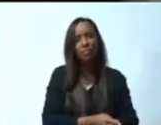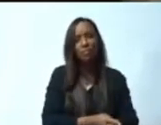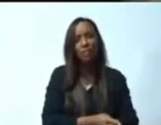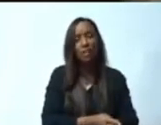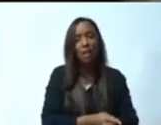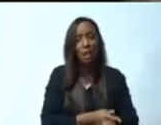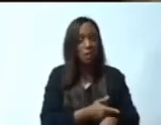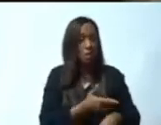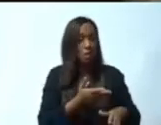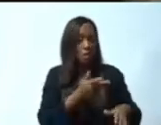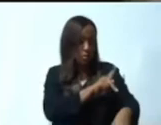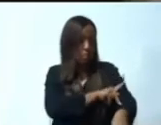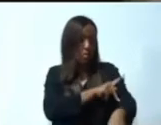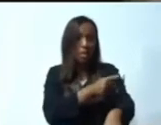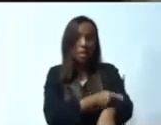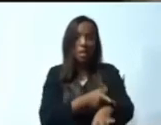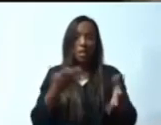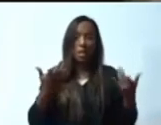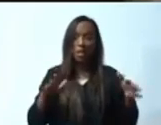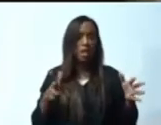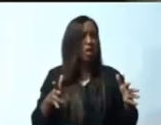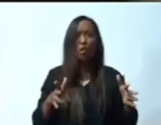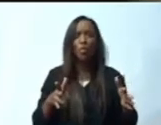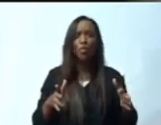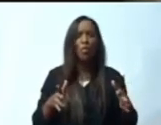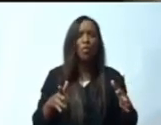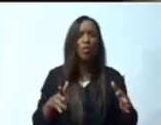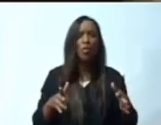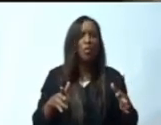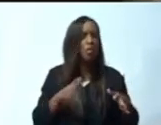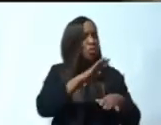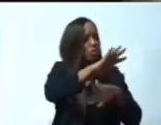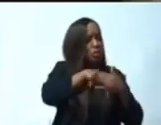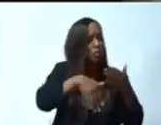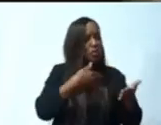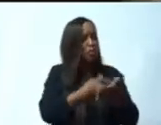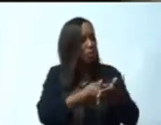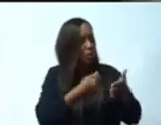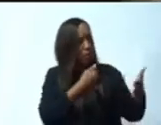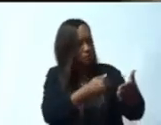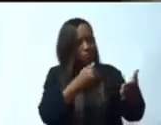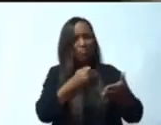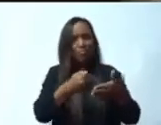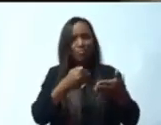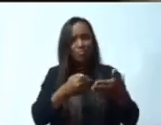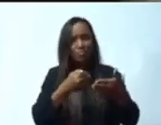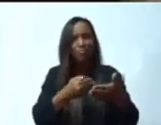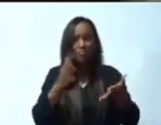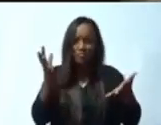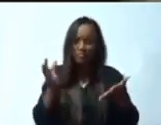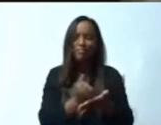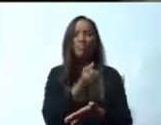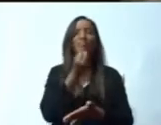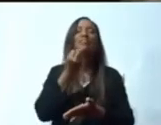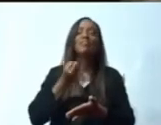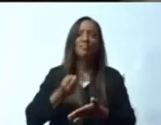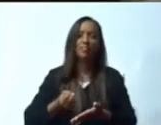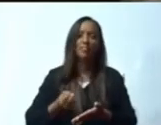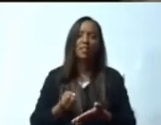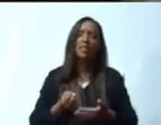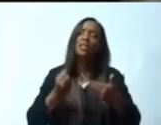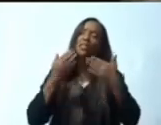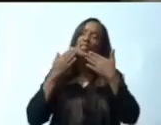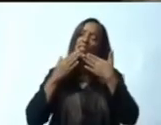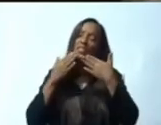Enriquillo será beneficiada con todo este desarrollo que va para Pedernales. Dale la gracia a Simón Freud y a todo